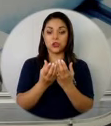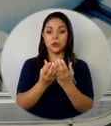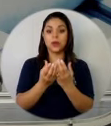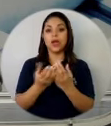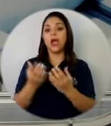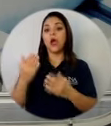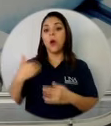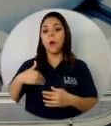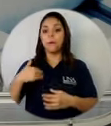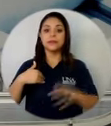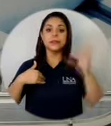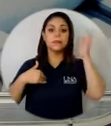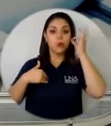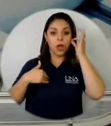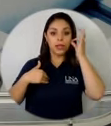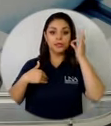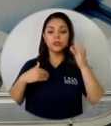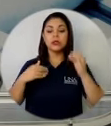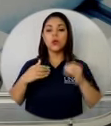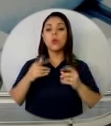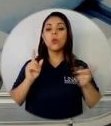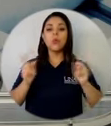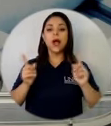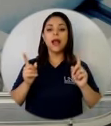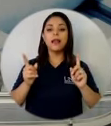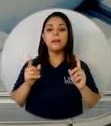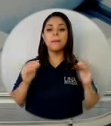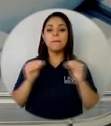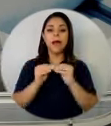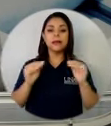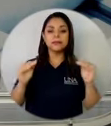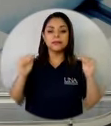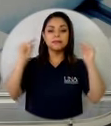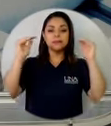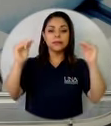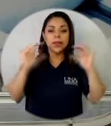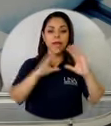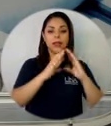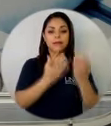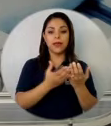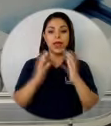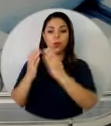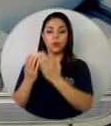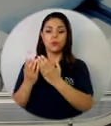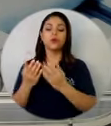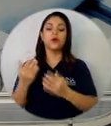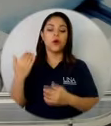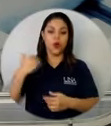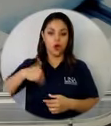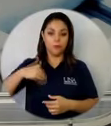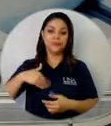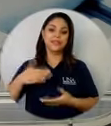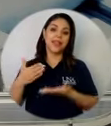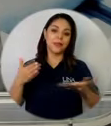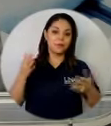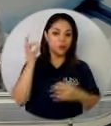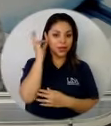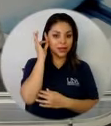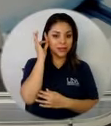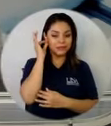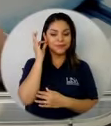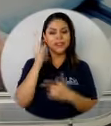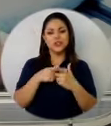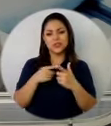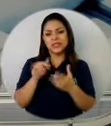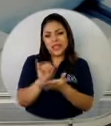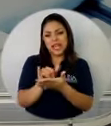calificados, el impacto también fue mayor en las mujeres calificadas. Entonces ahí tenemos brechas, ¿verdad?, que se acentúan no